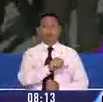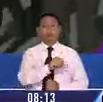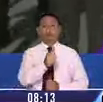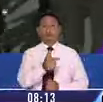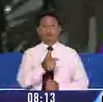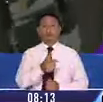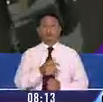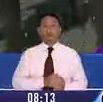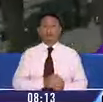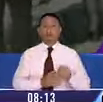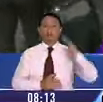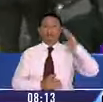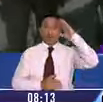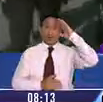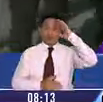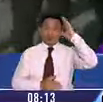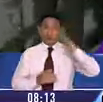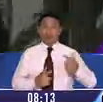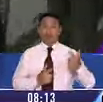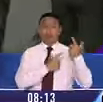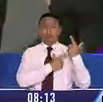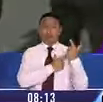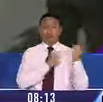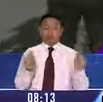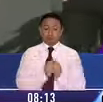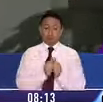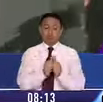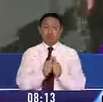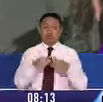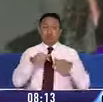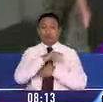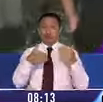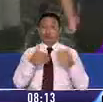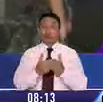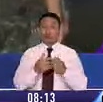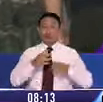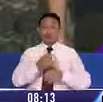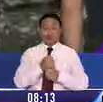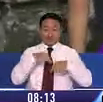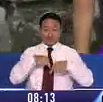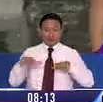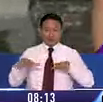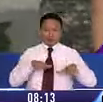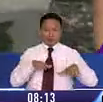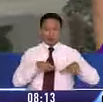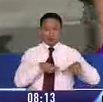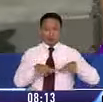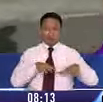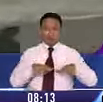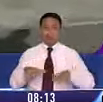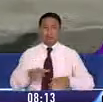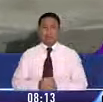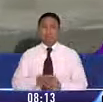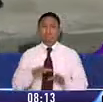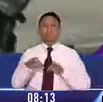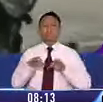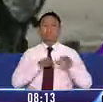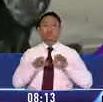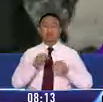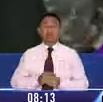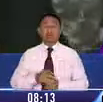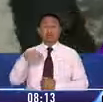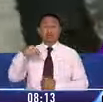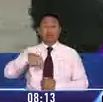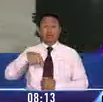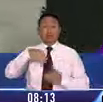miembros de la cúpula militar, con quienes coordinan todo el dispositivo de seguridad. Ha indicado que no se permitirá el